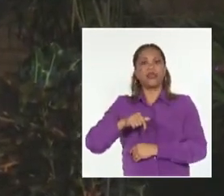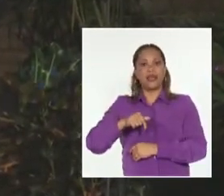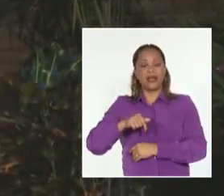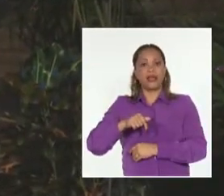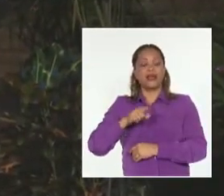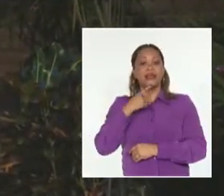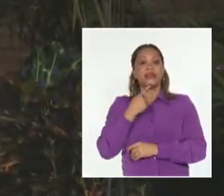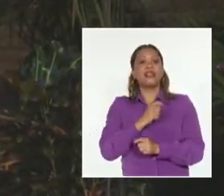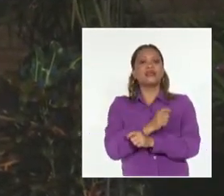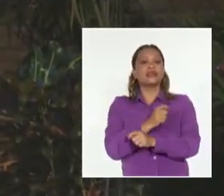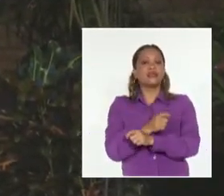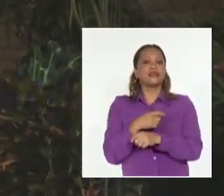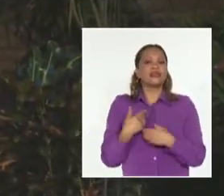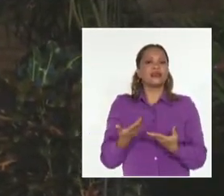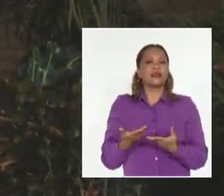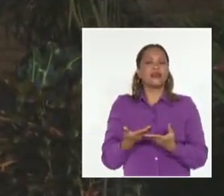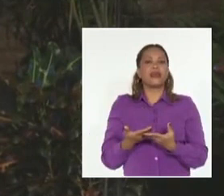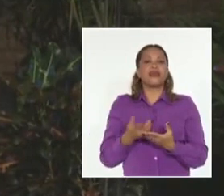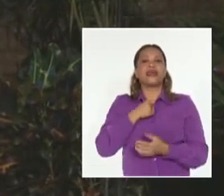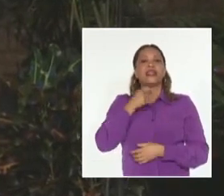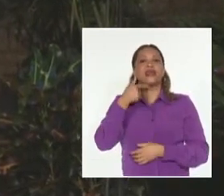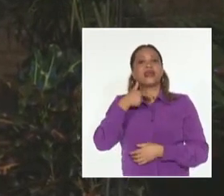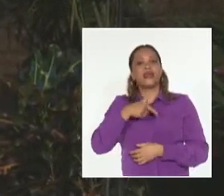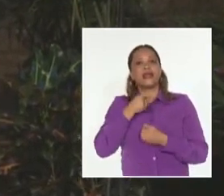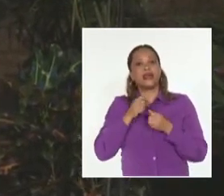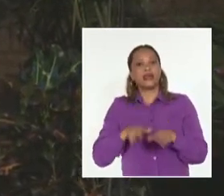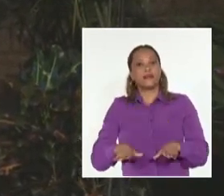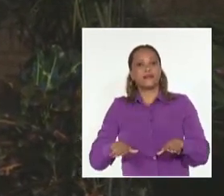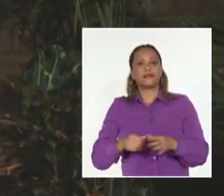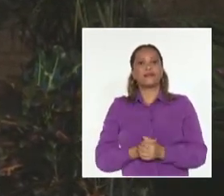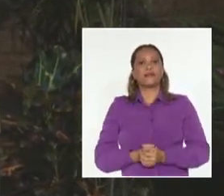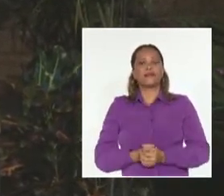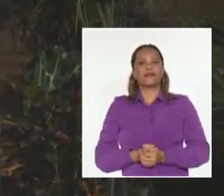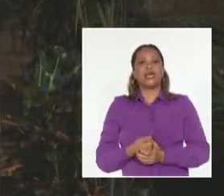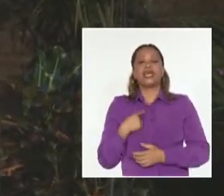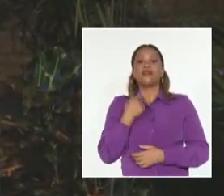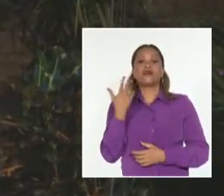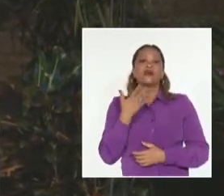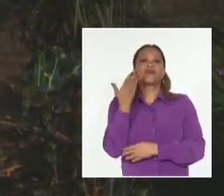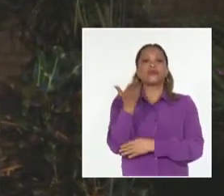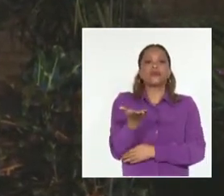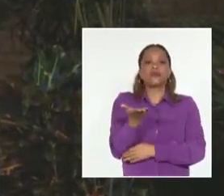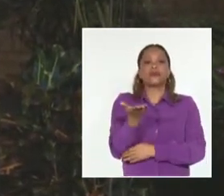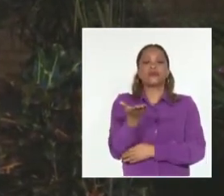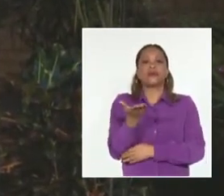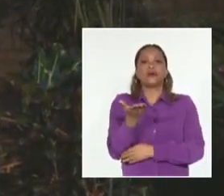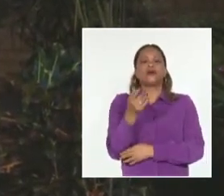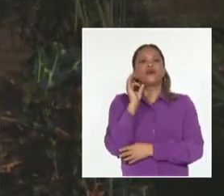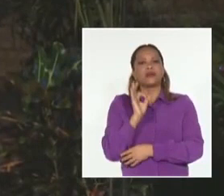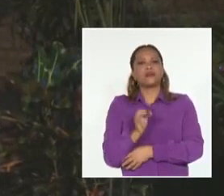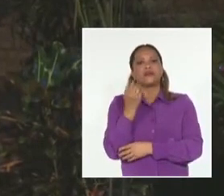enseñanza, es el ejemplo, es lo que nos pidió o lo que nos